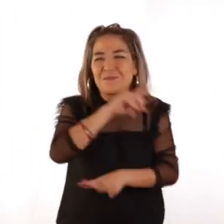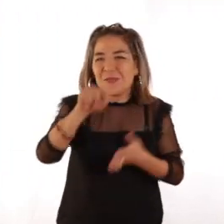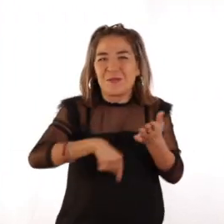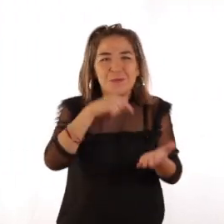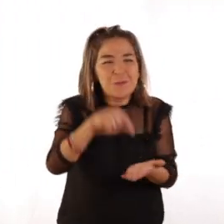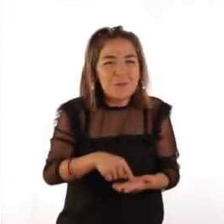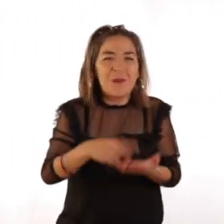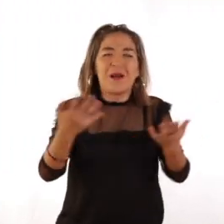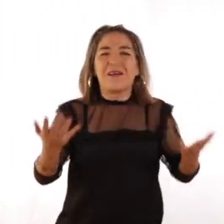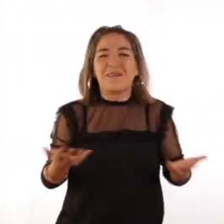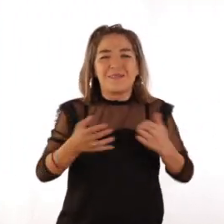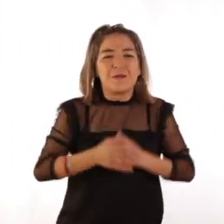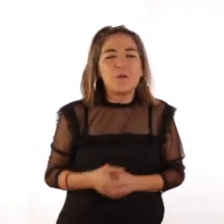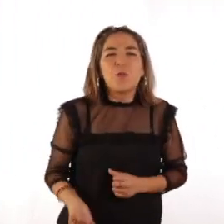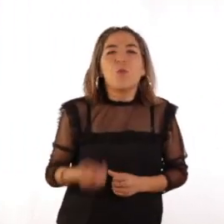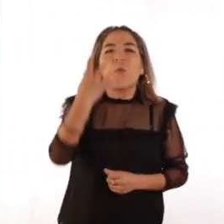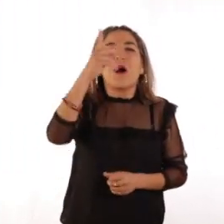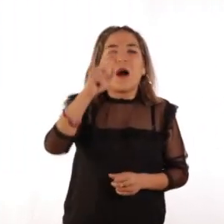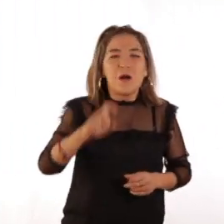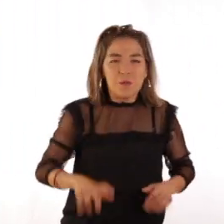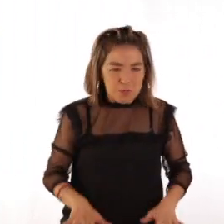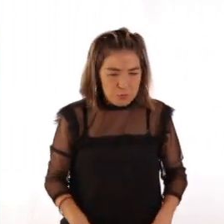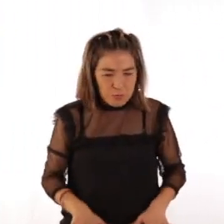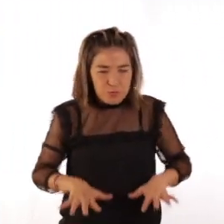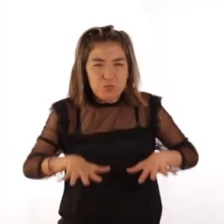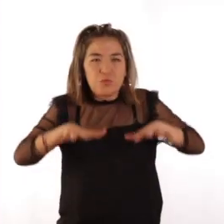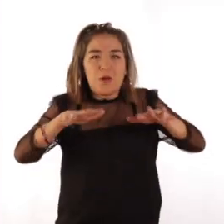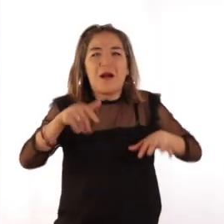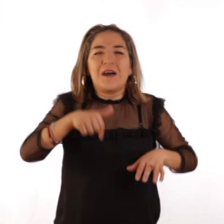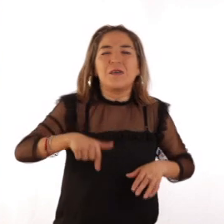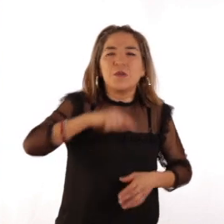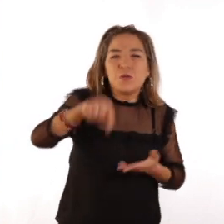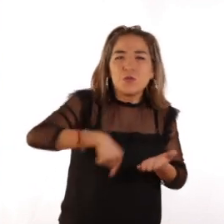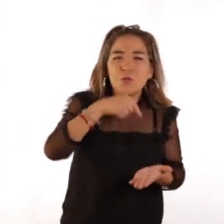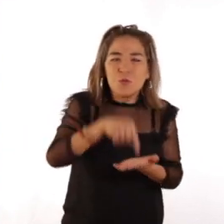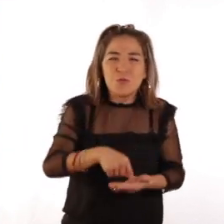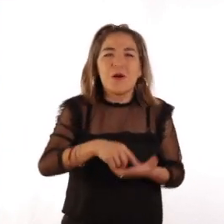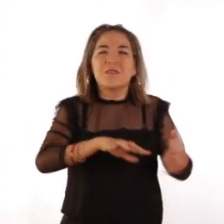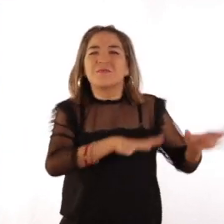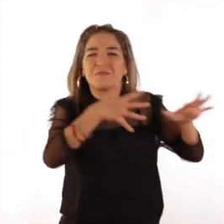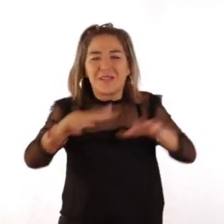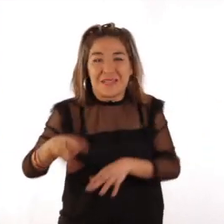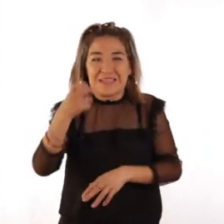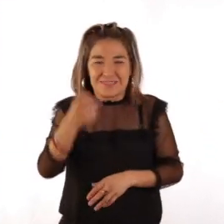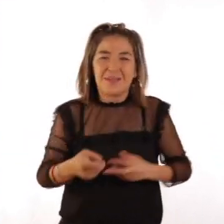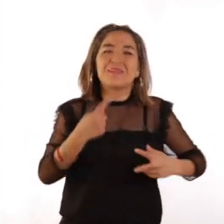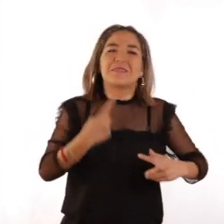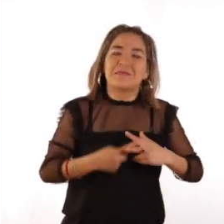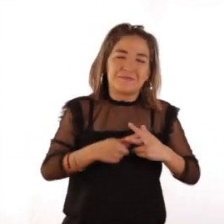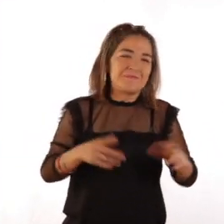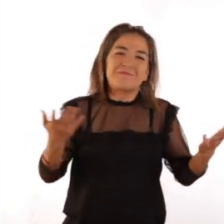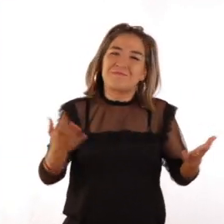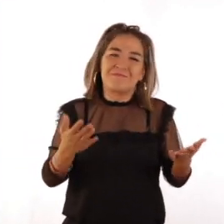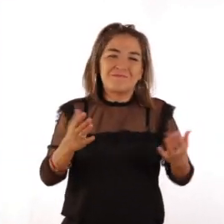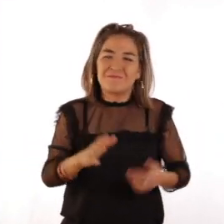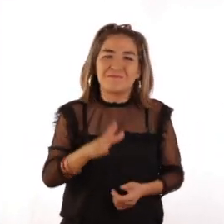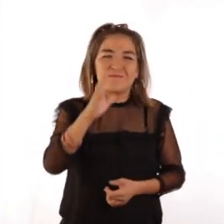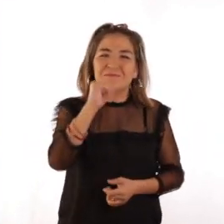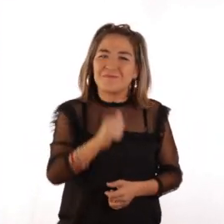totalmente la disponibilidad que hay. ¿Cuánta agua de mar tenemos nosotros en nuestras costas? Cuestiones así